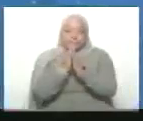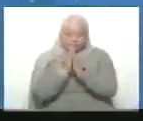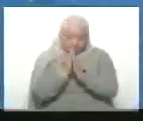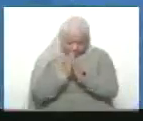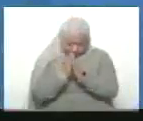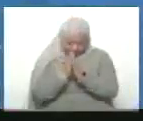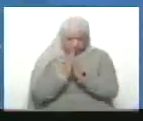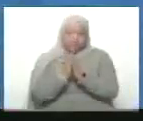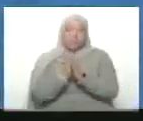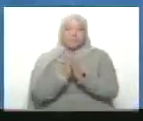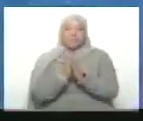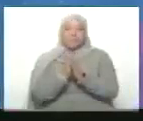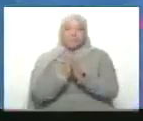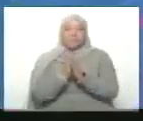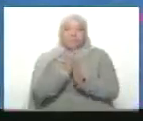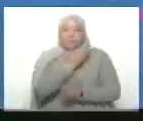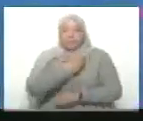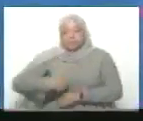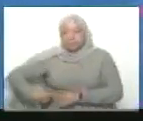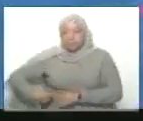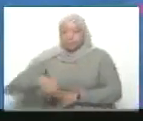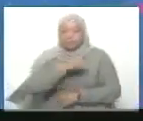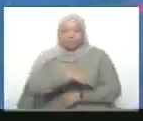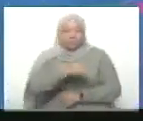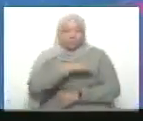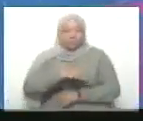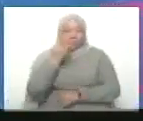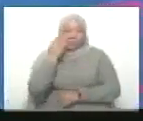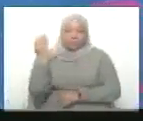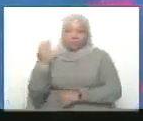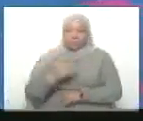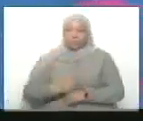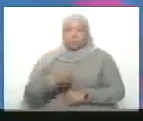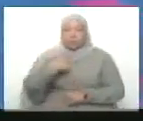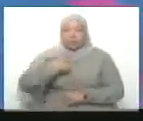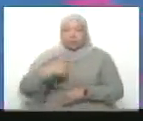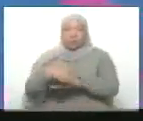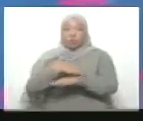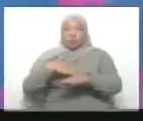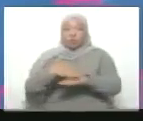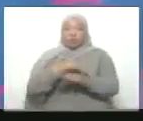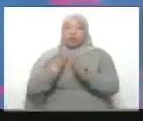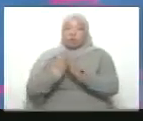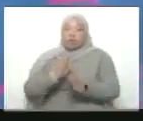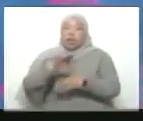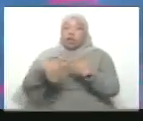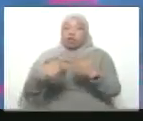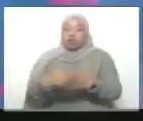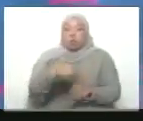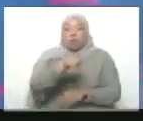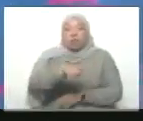Namaste, namaste. And all the respected ministers, namaste. Namaste.